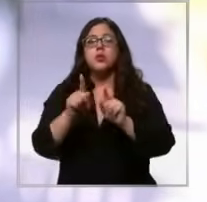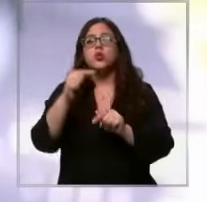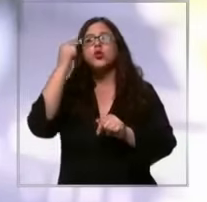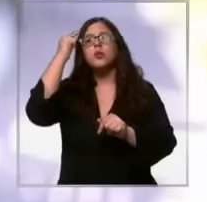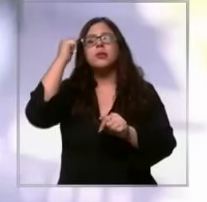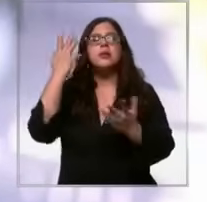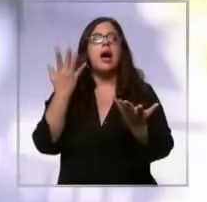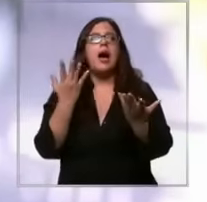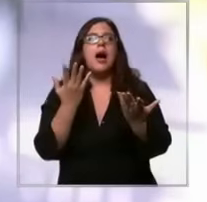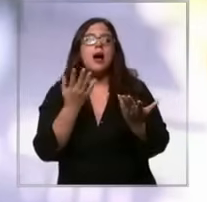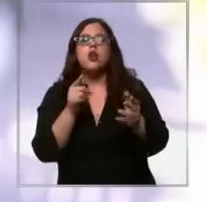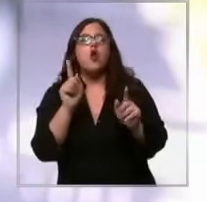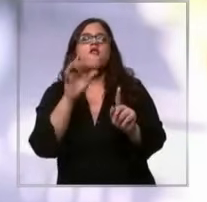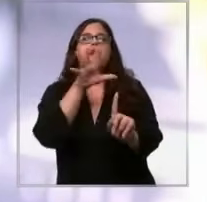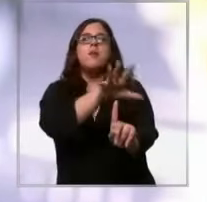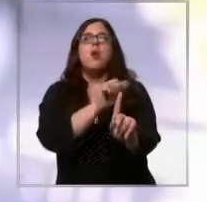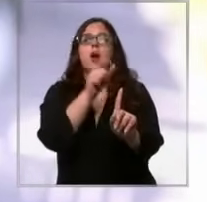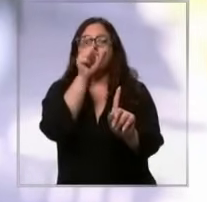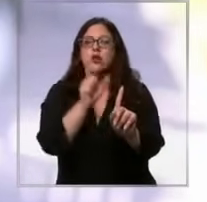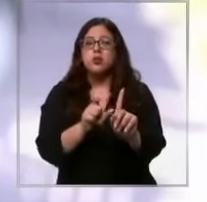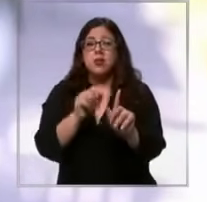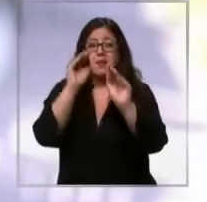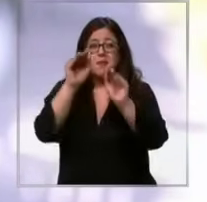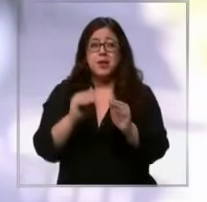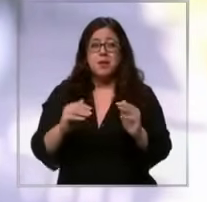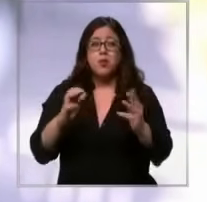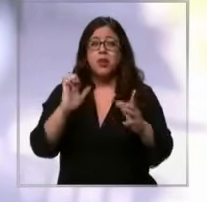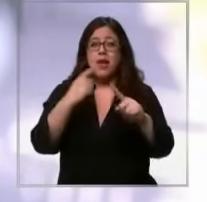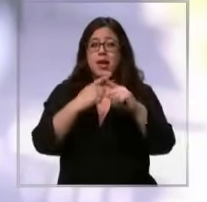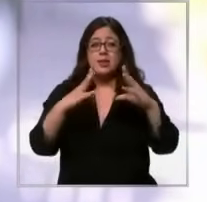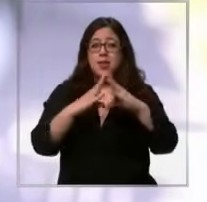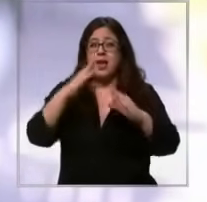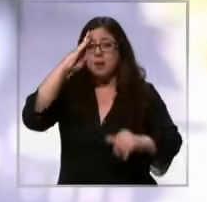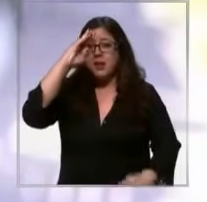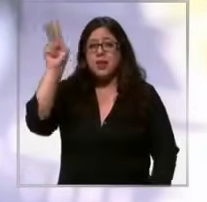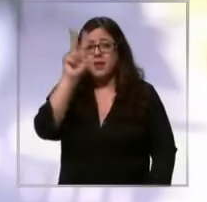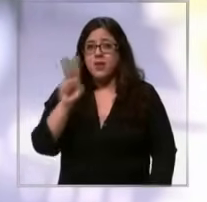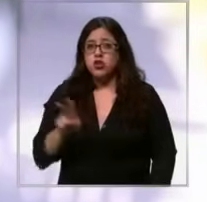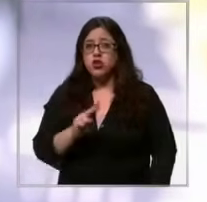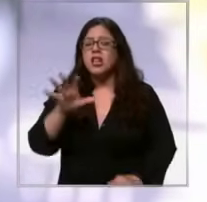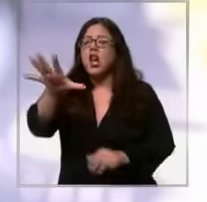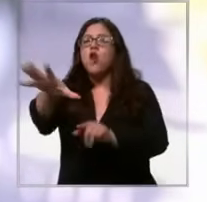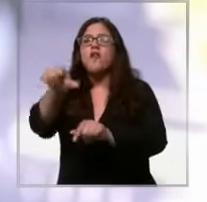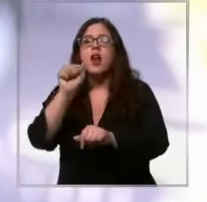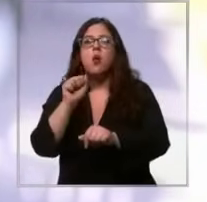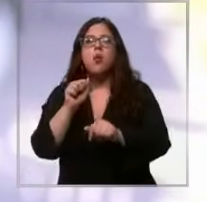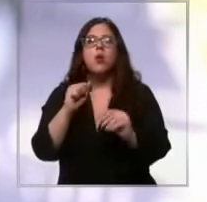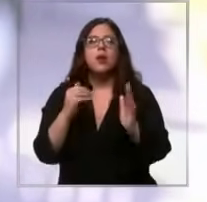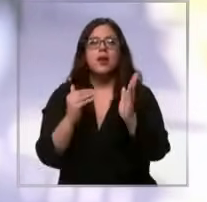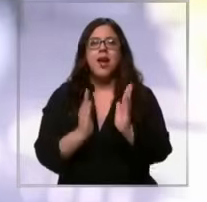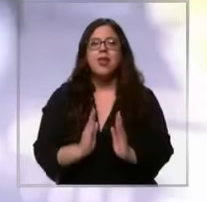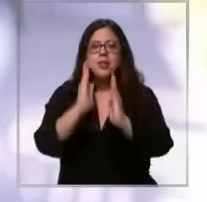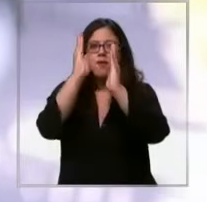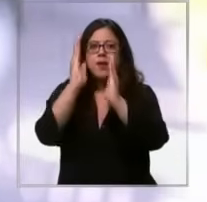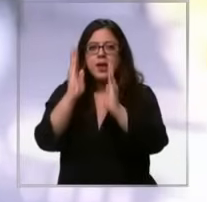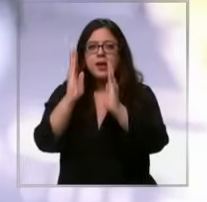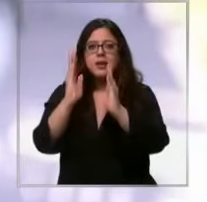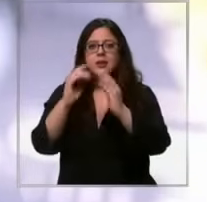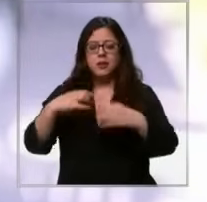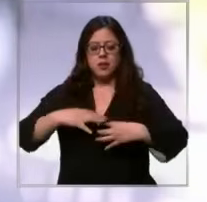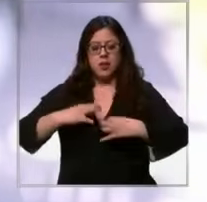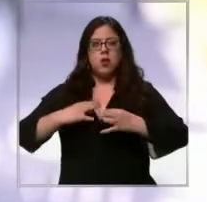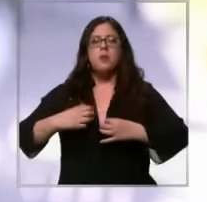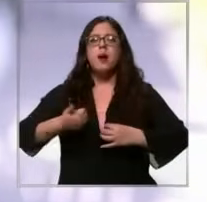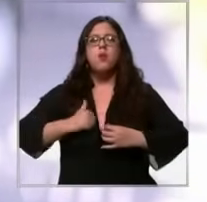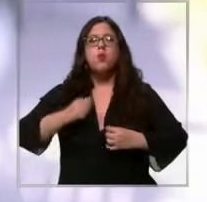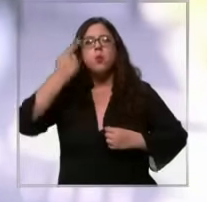caso del teniente Ojea, este de Venezuela, en que lo van a buscar un edificio. Es decir, ahí claramente vestido de policía, pero ya en